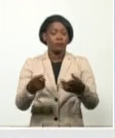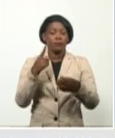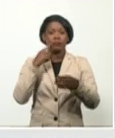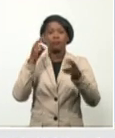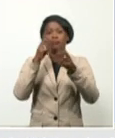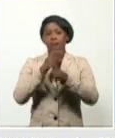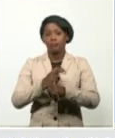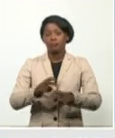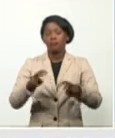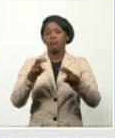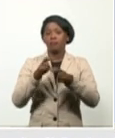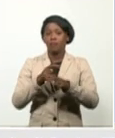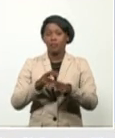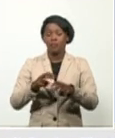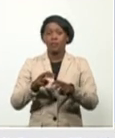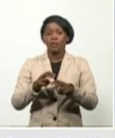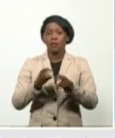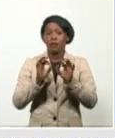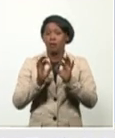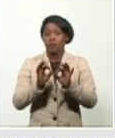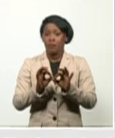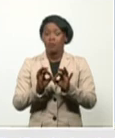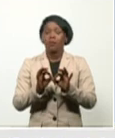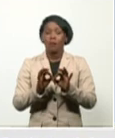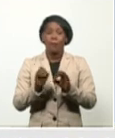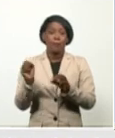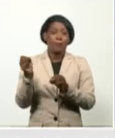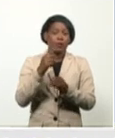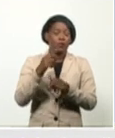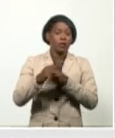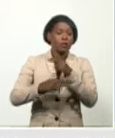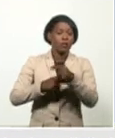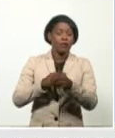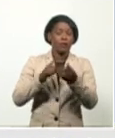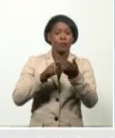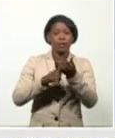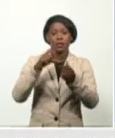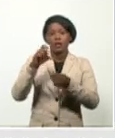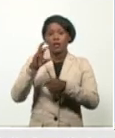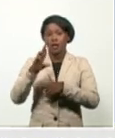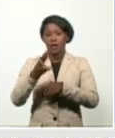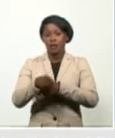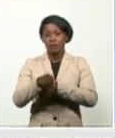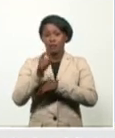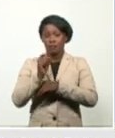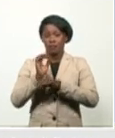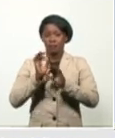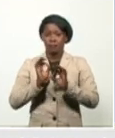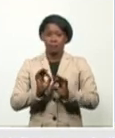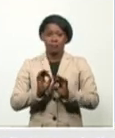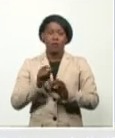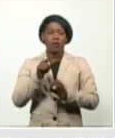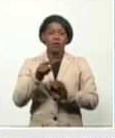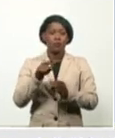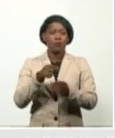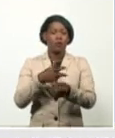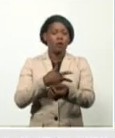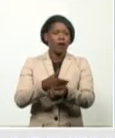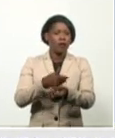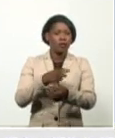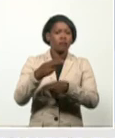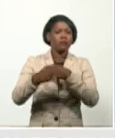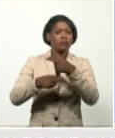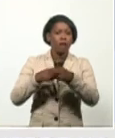y indiscutiblemente está, primero el diagnóstico es el PCR en tiempo real, con una muestra tomada con las